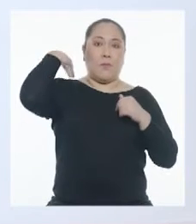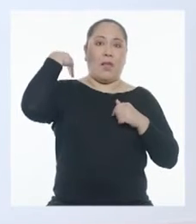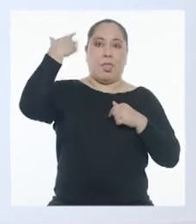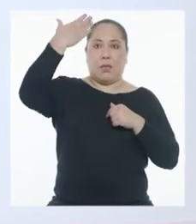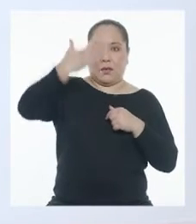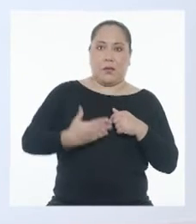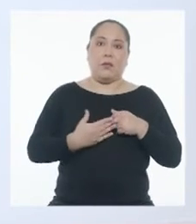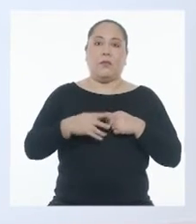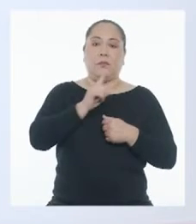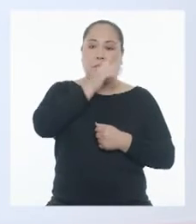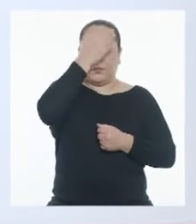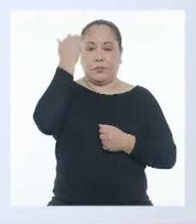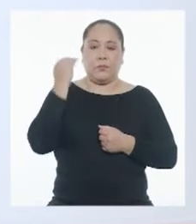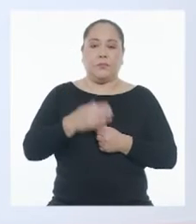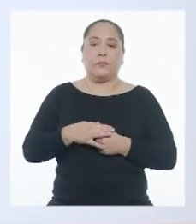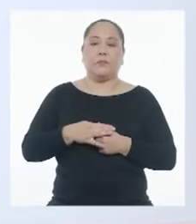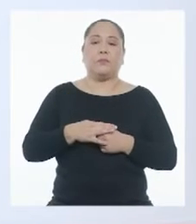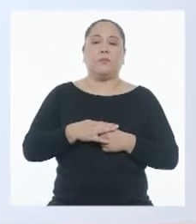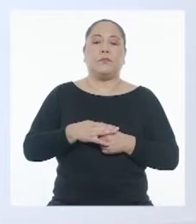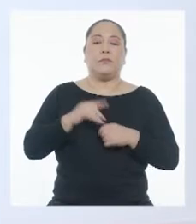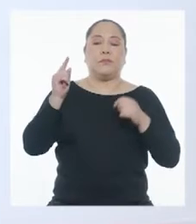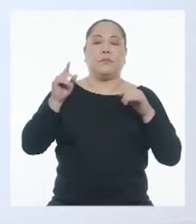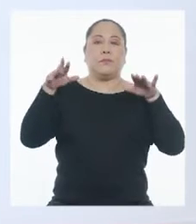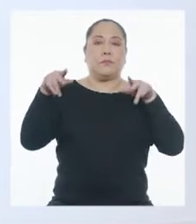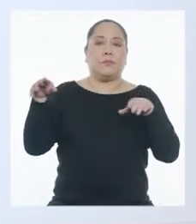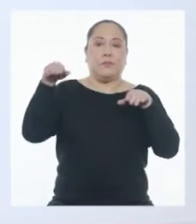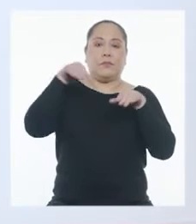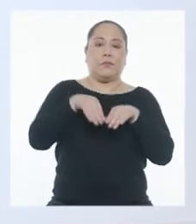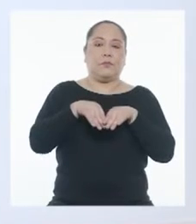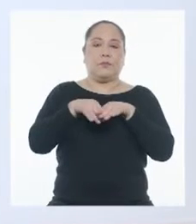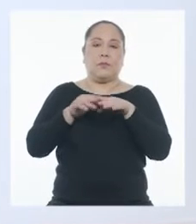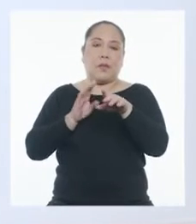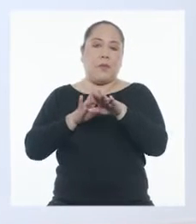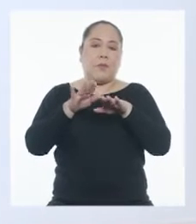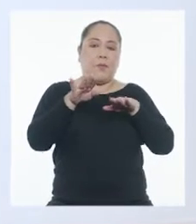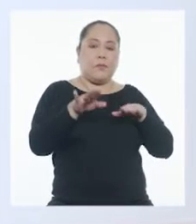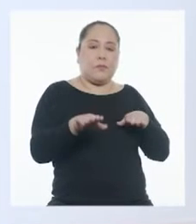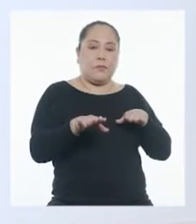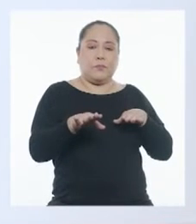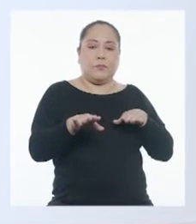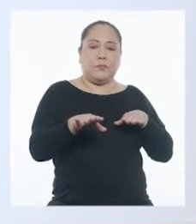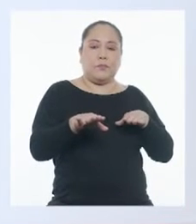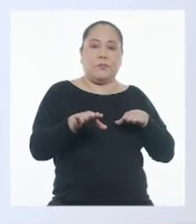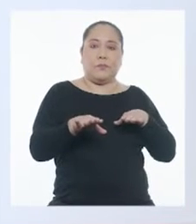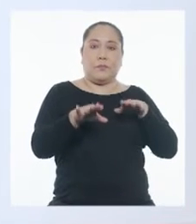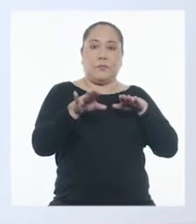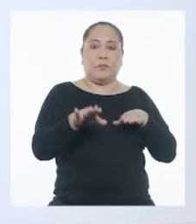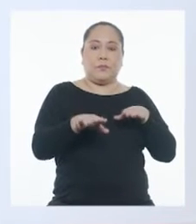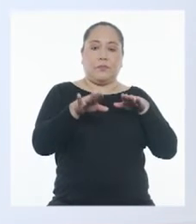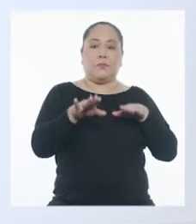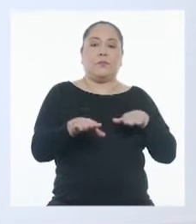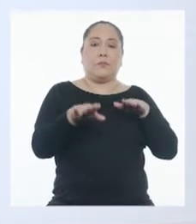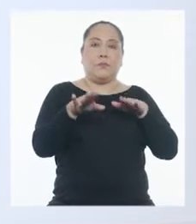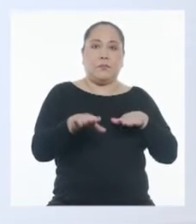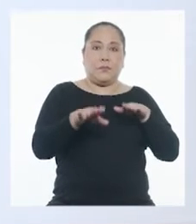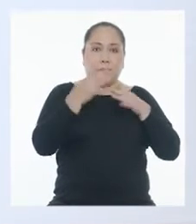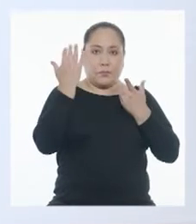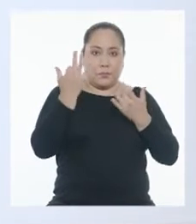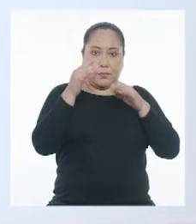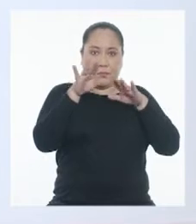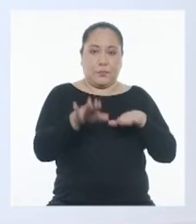no se olviden. Eso es, y regreso, cambiamos de lado. Vamos, aguantamos ahí unos segundos